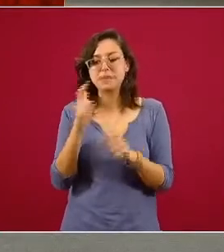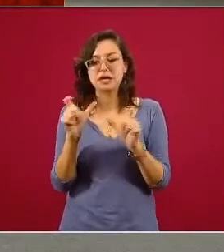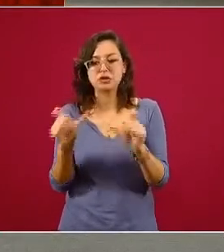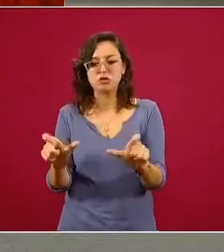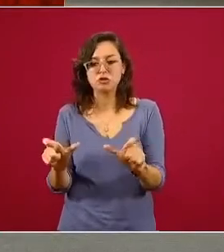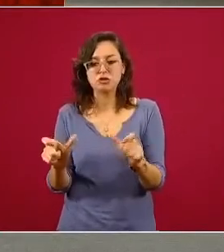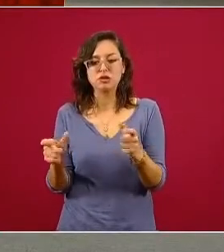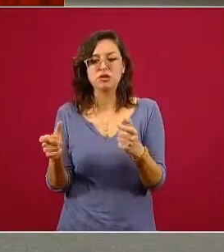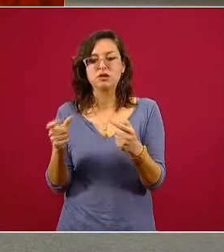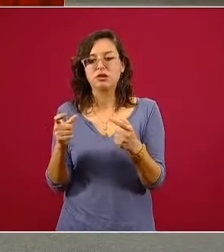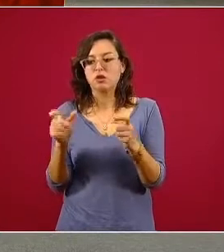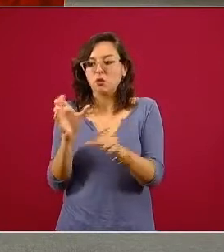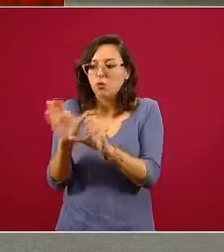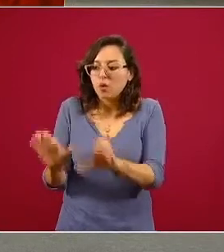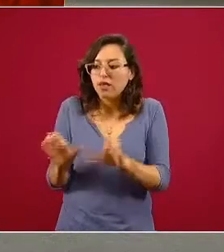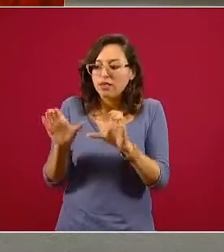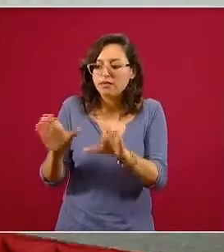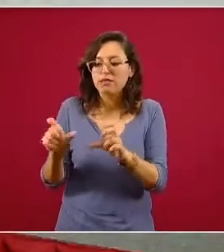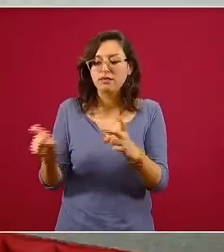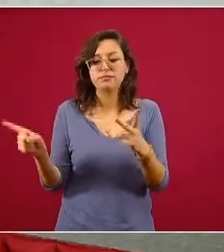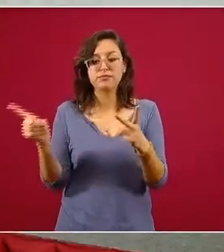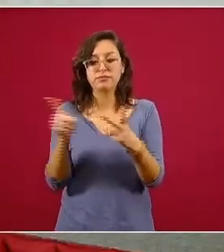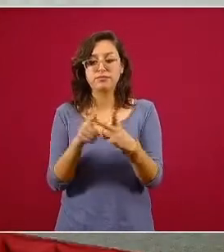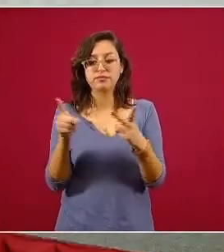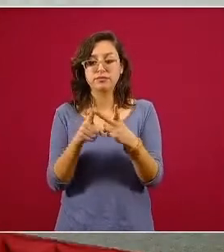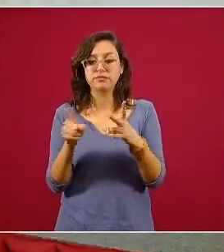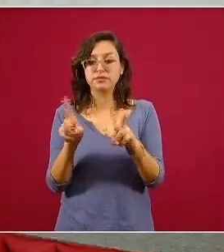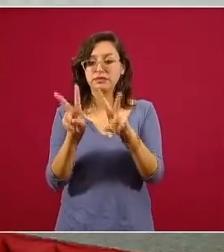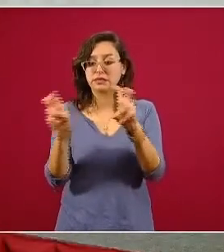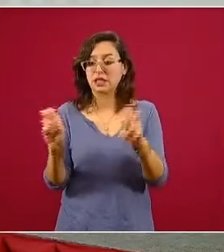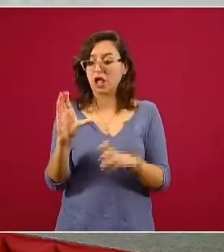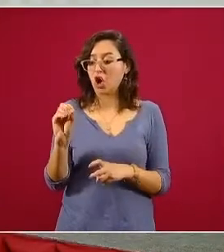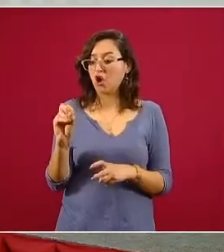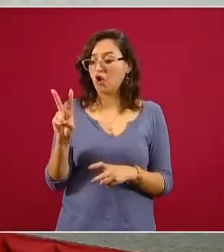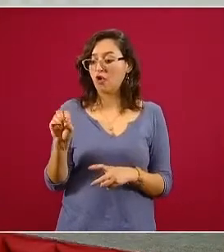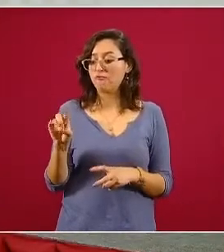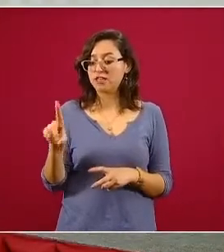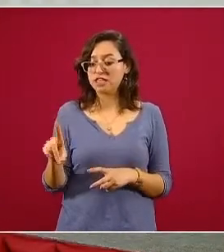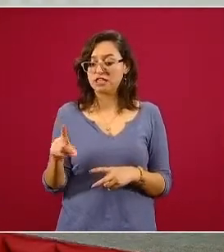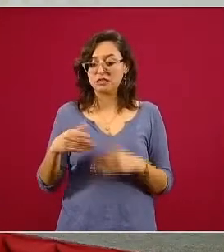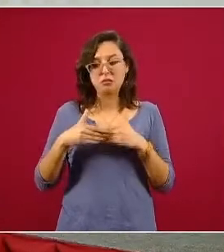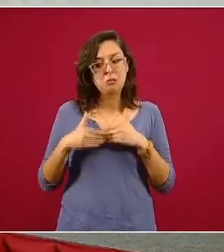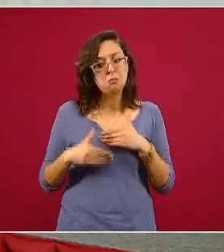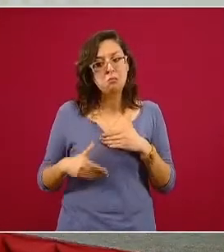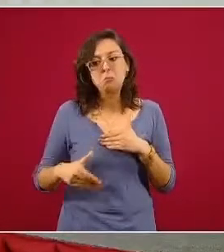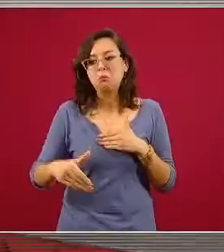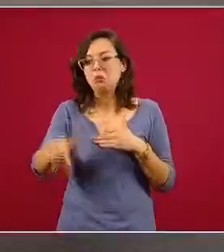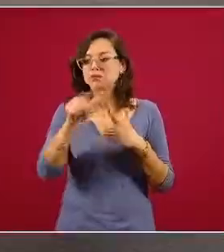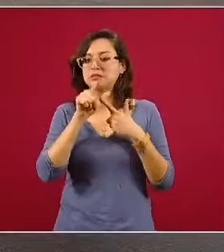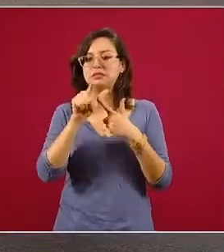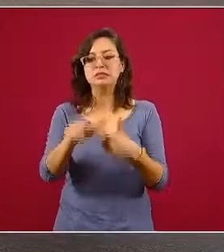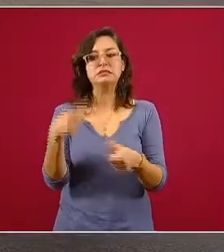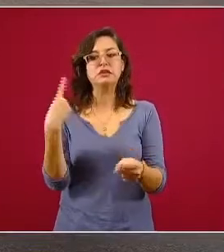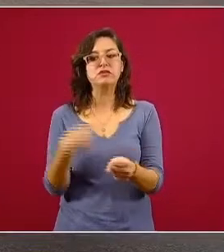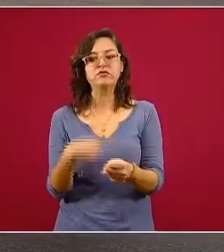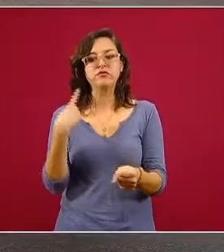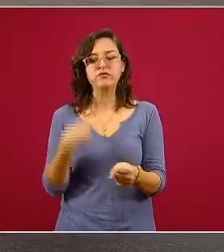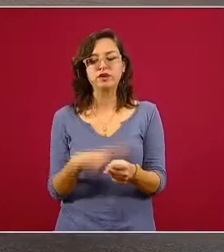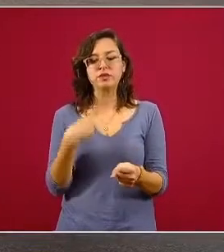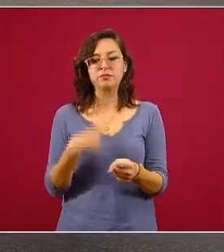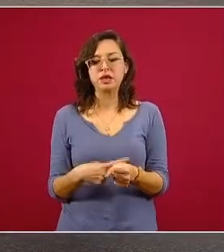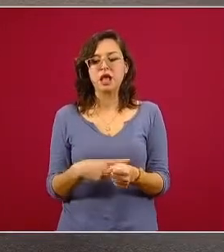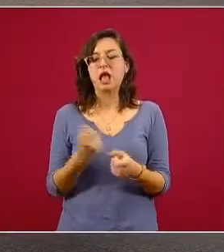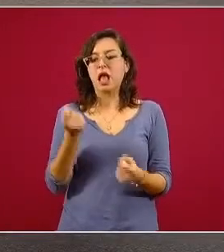pregunta, sobre el COVID de largo plazo, ¿no? Hay pacientes que después de 2 meses de haber presentado la información